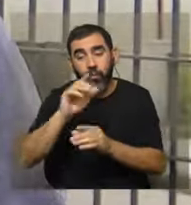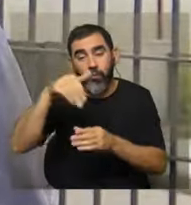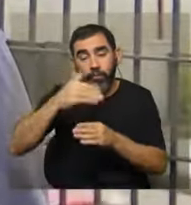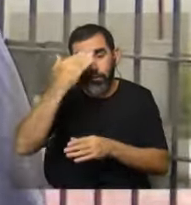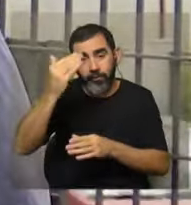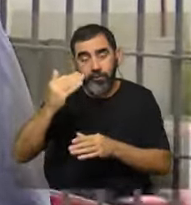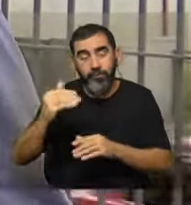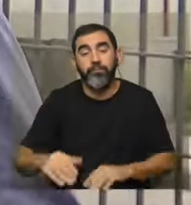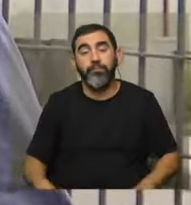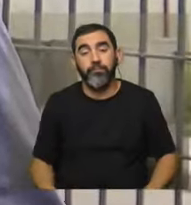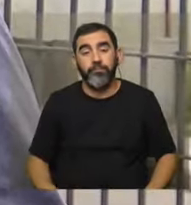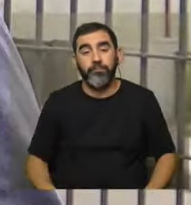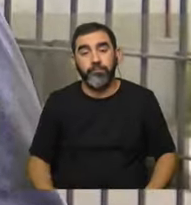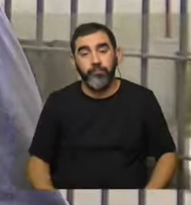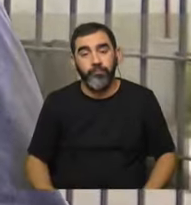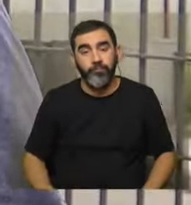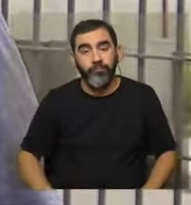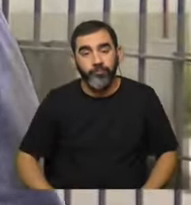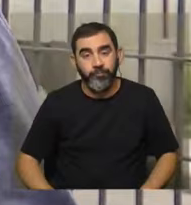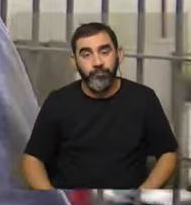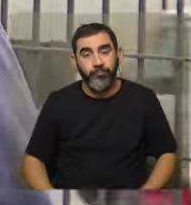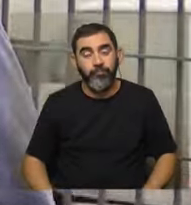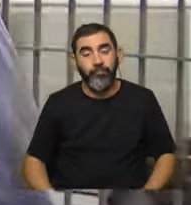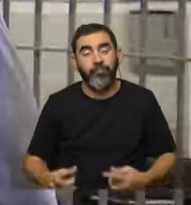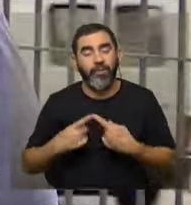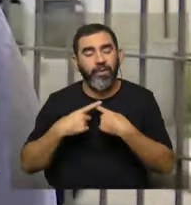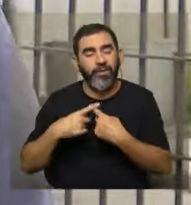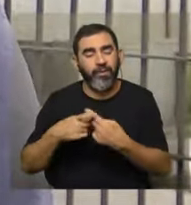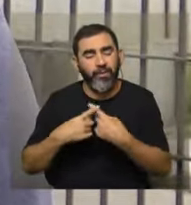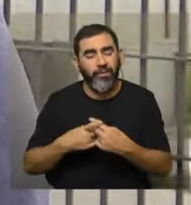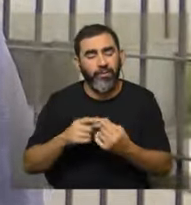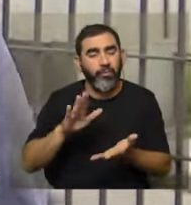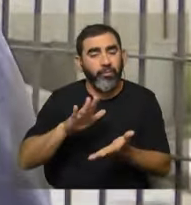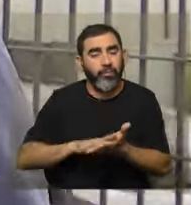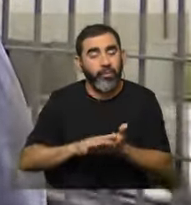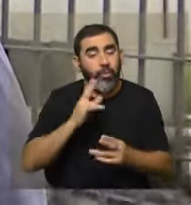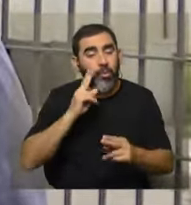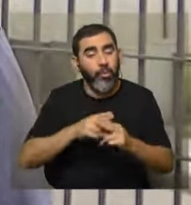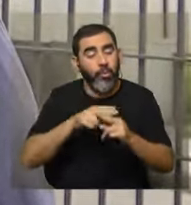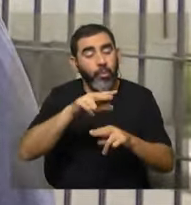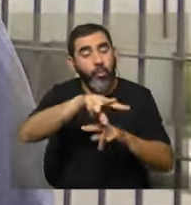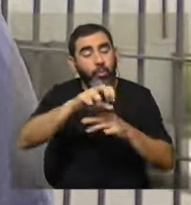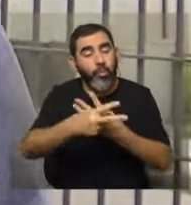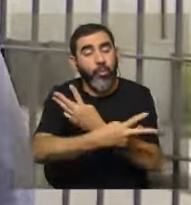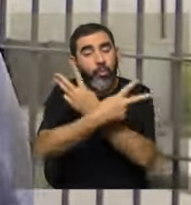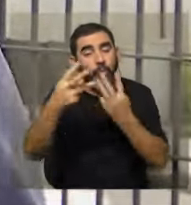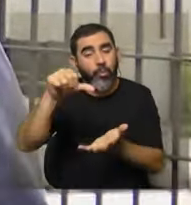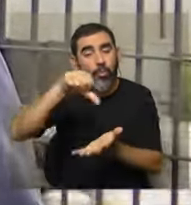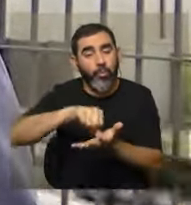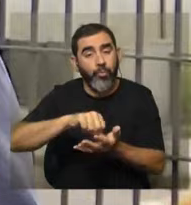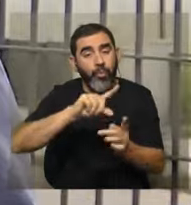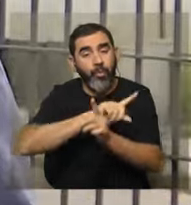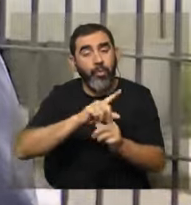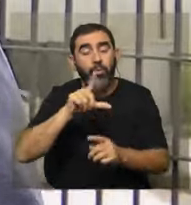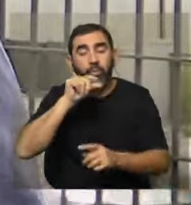avanzó por ahí y eh discutir eh acerca de un hombre en la fiscalía general de la nación no es a través de la